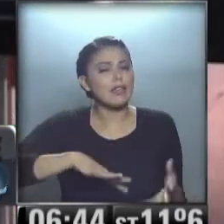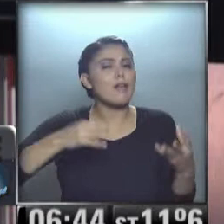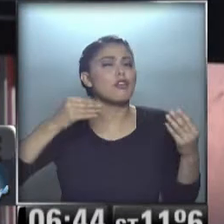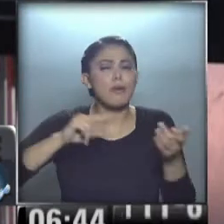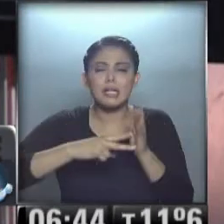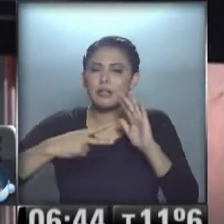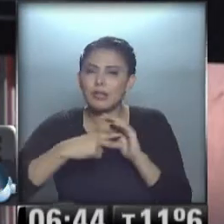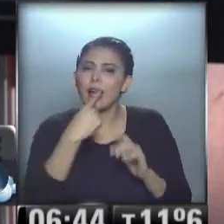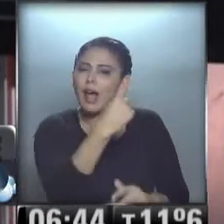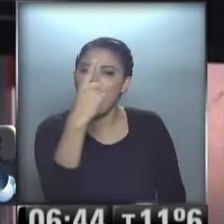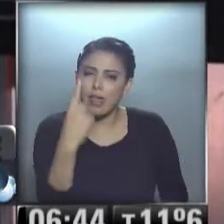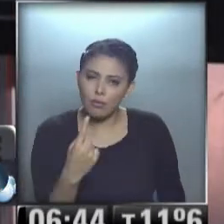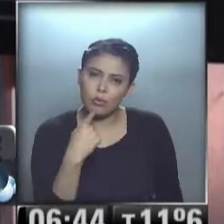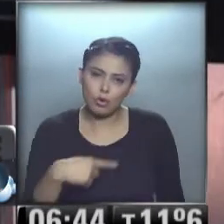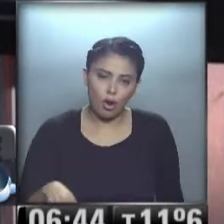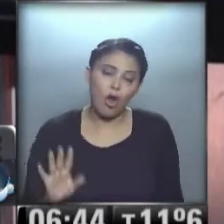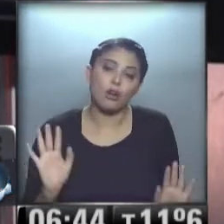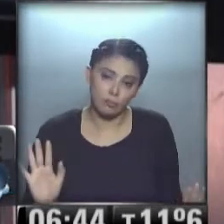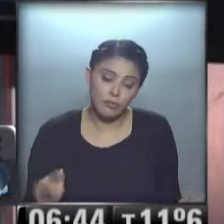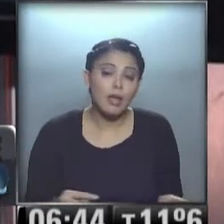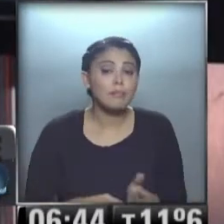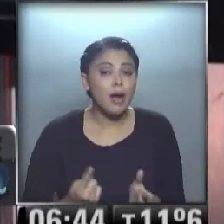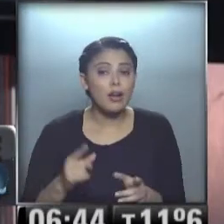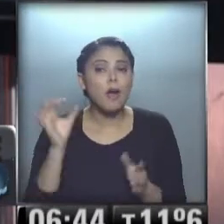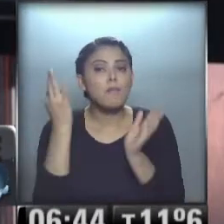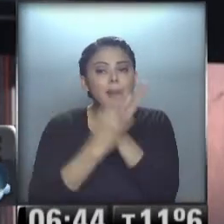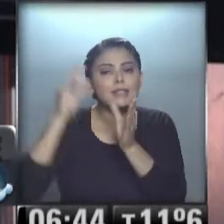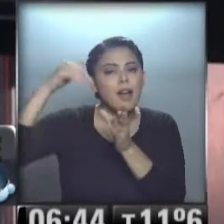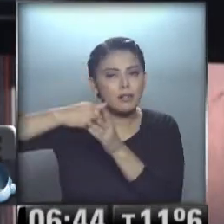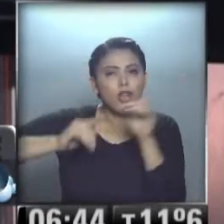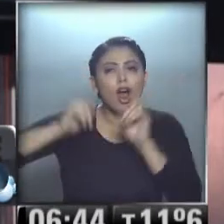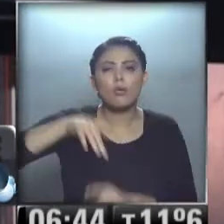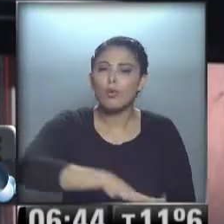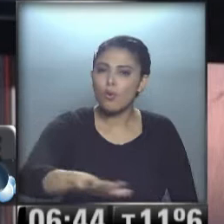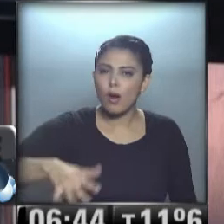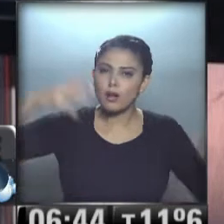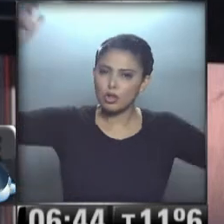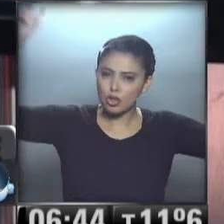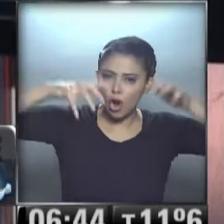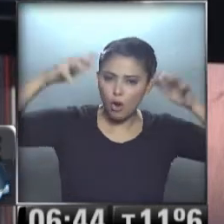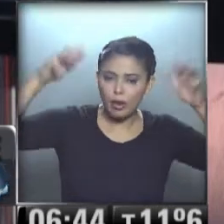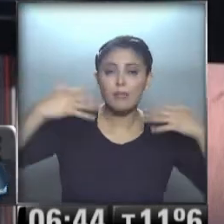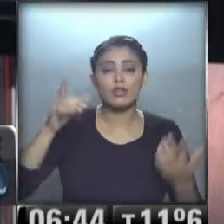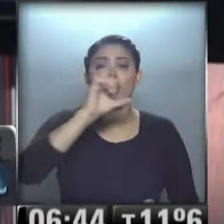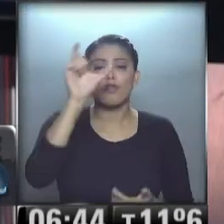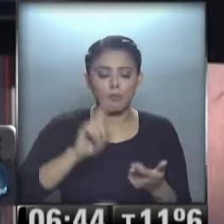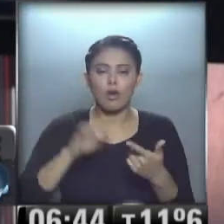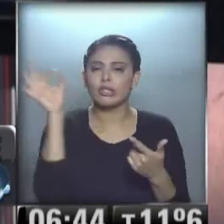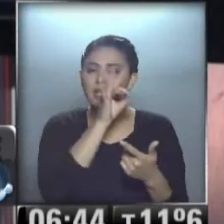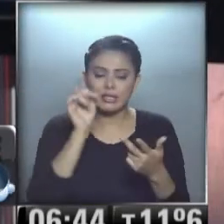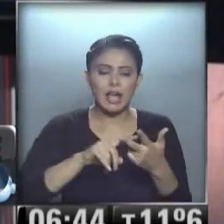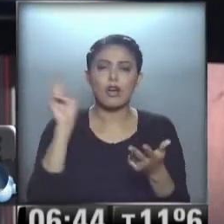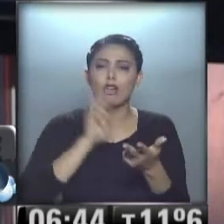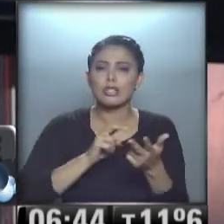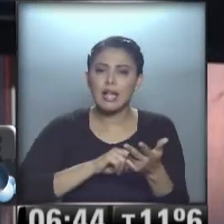se producen de manera aislada, pero son muy intensos. Alerta meteorológico para Formosa, Chaco, este de